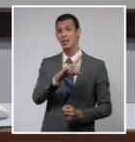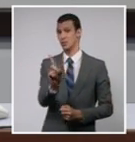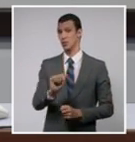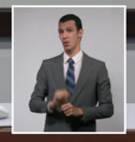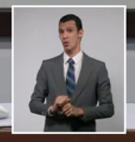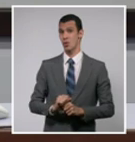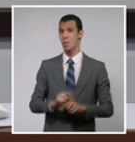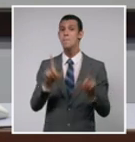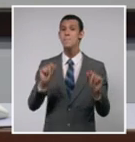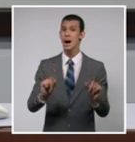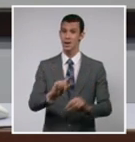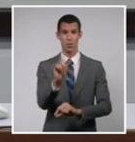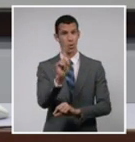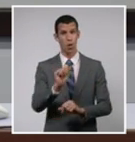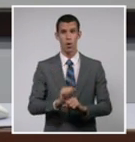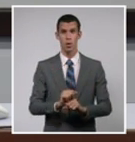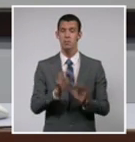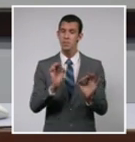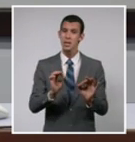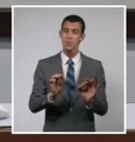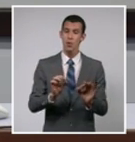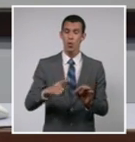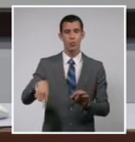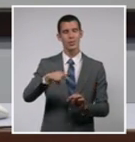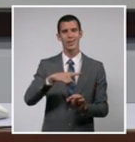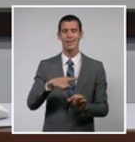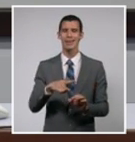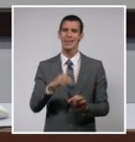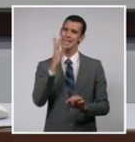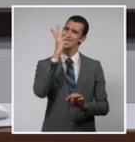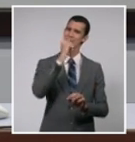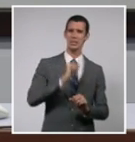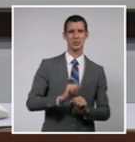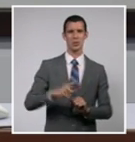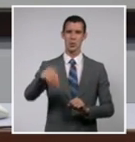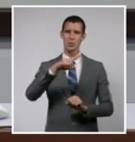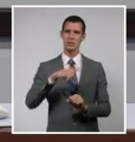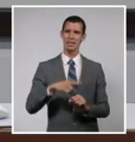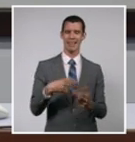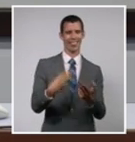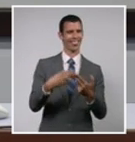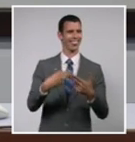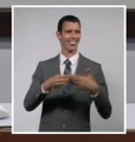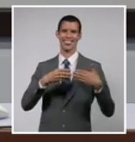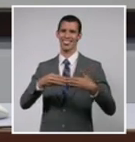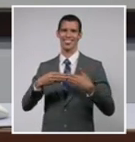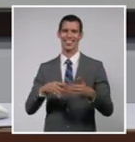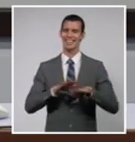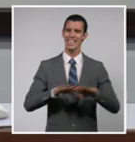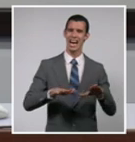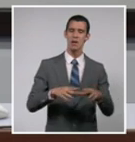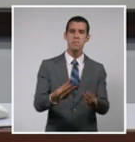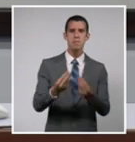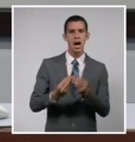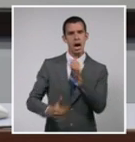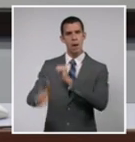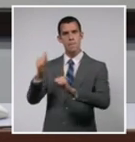Entonces, cada vez que una irresponsabilidad nos lleva un paso atrás, eso nos acrecienta en problemas que ya